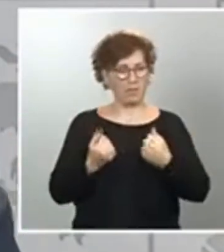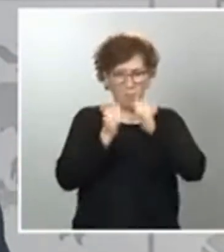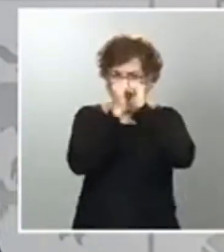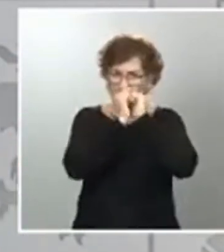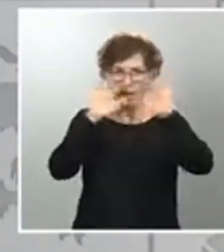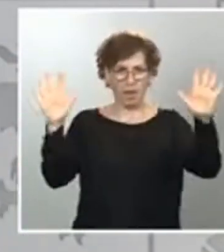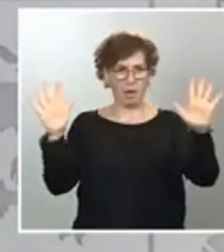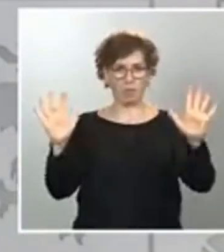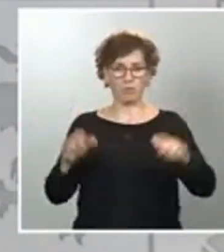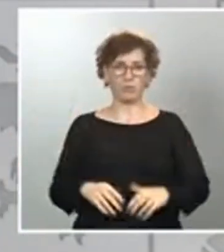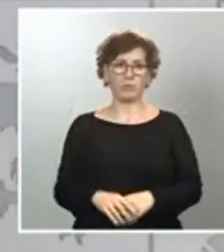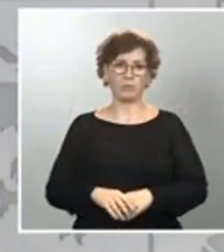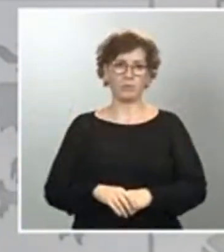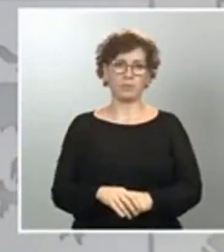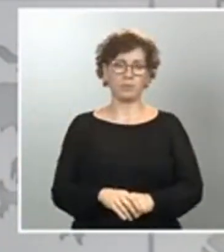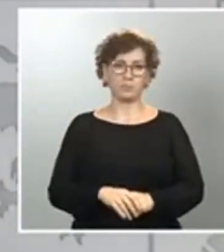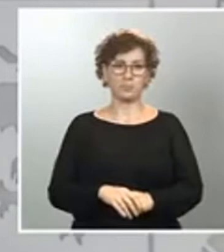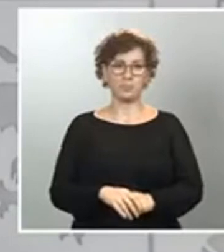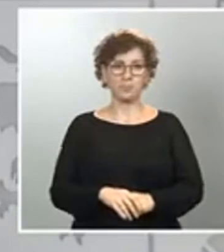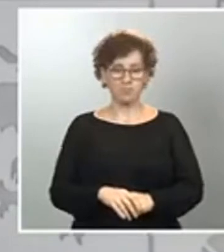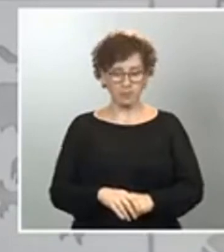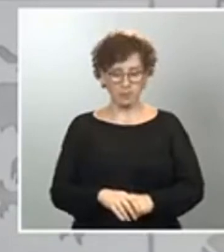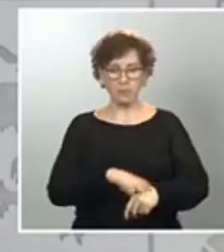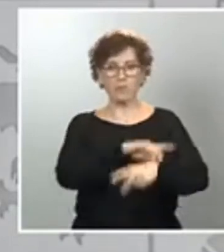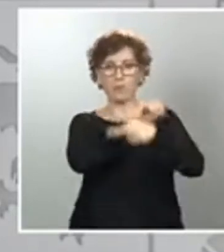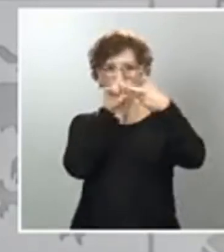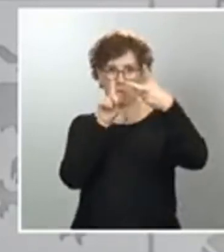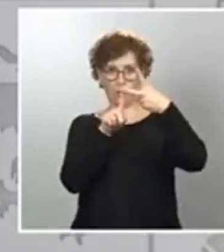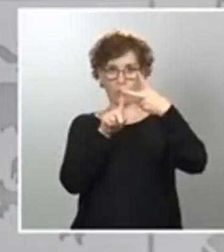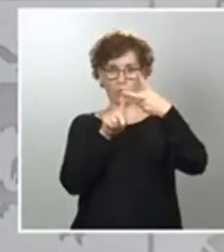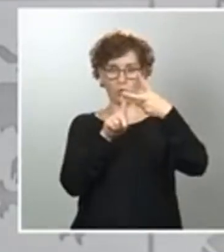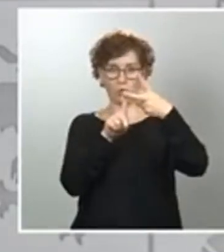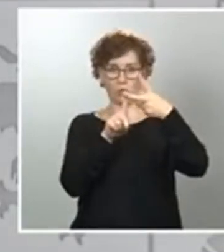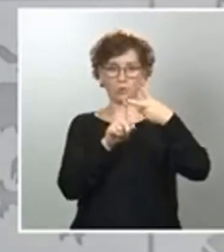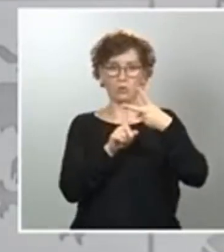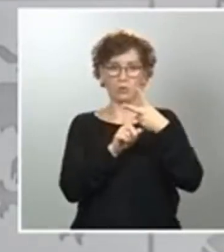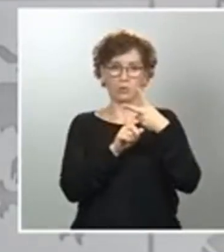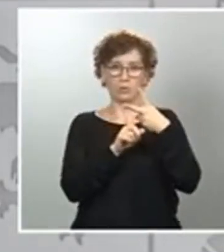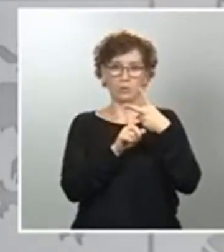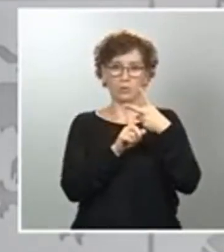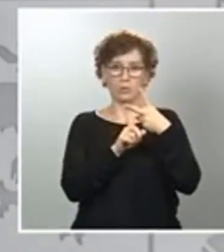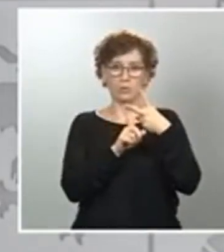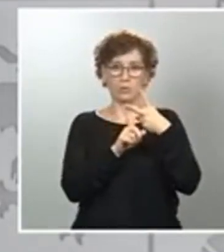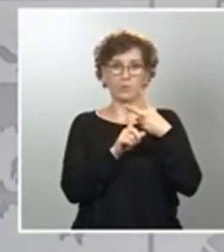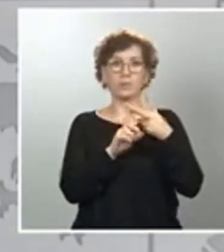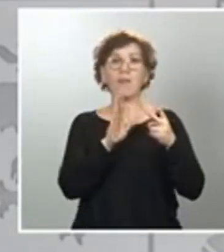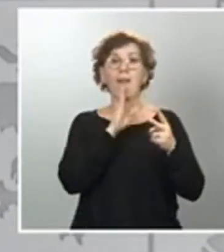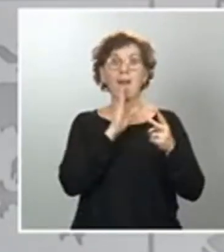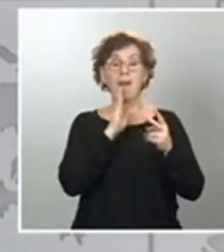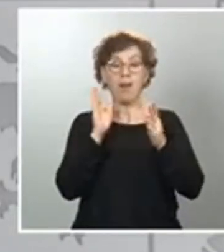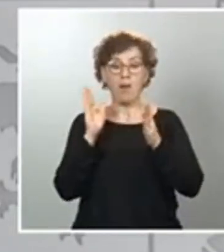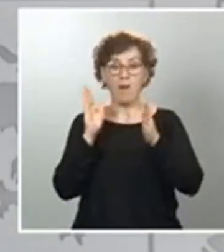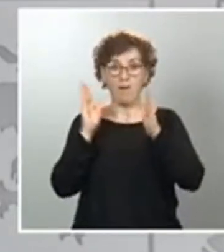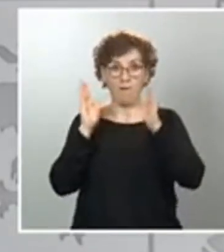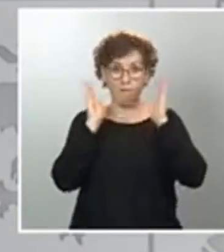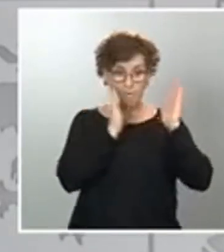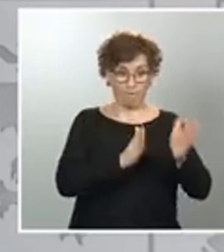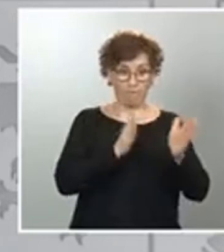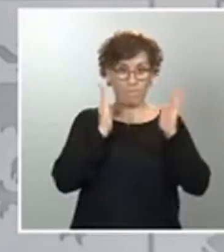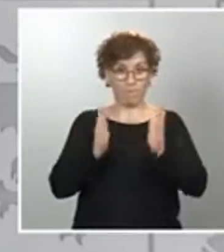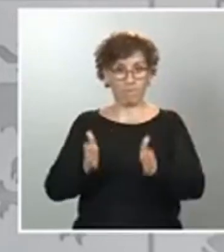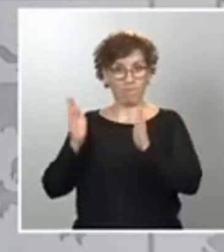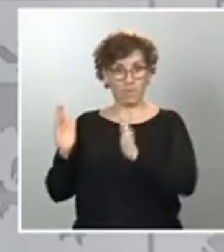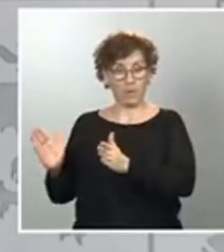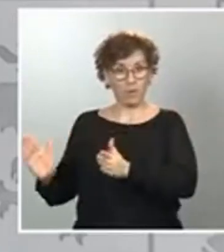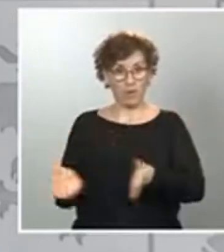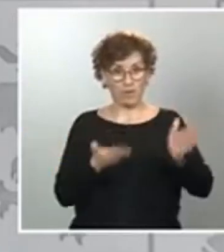localidades. Punto 1. Punto 2. Las fases, lógicamente, están hechas, como he